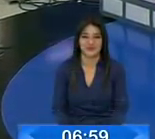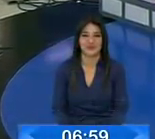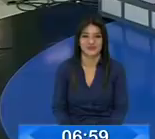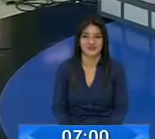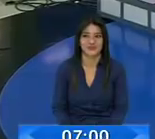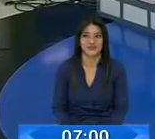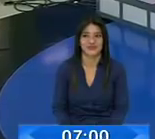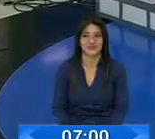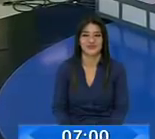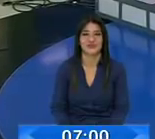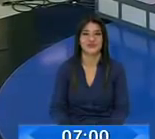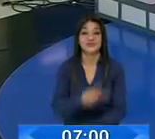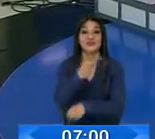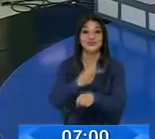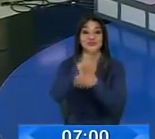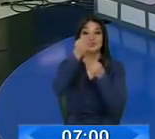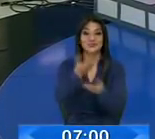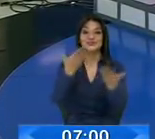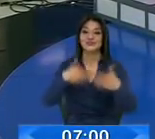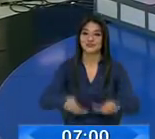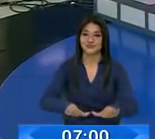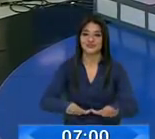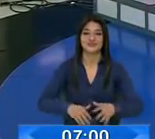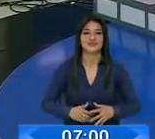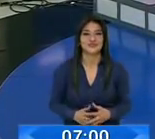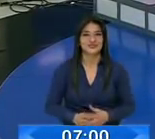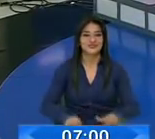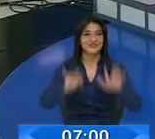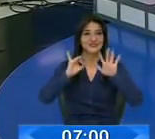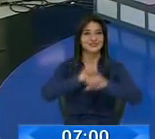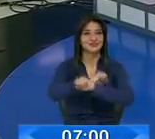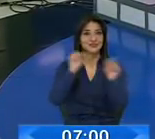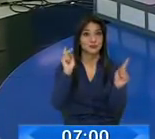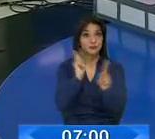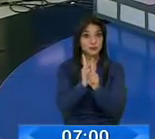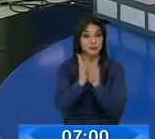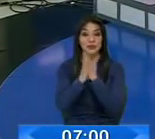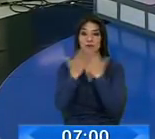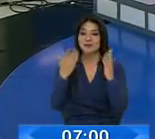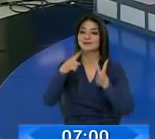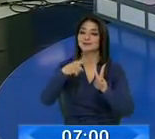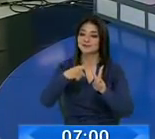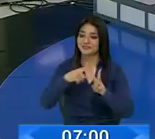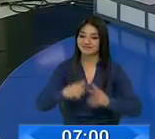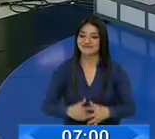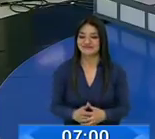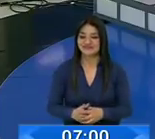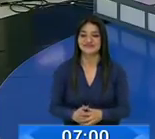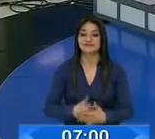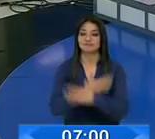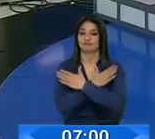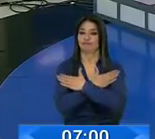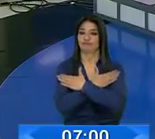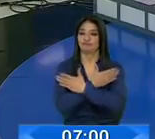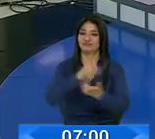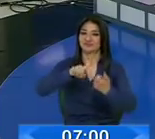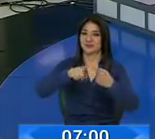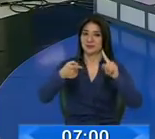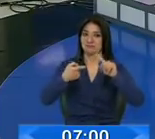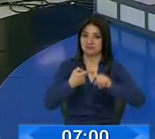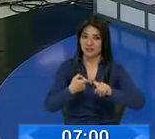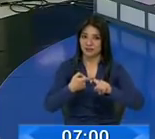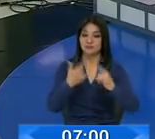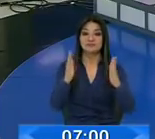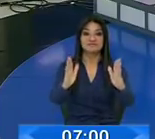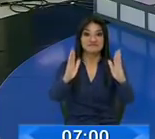Vamos ya con la segunda hora de transmisión de nuestros informativos, 7:00 de la mañana, llega el Comercio TV, mi Ale. Es hora de saludar a todos nuestros amigos televidentes que se unen